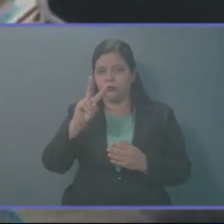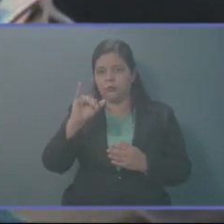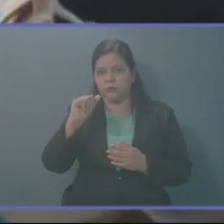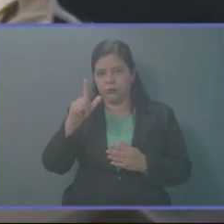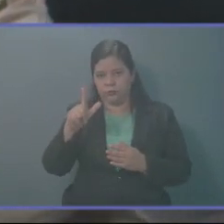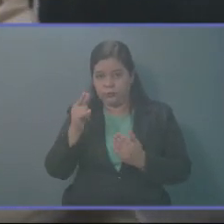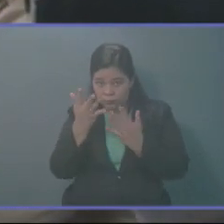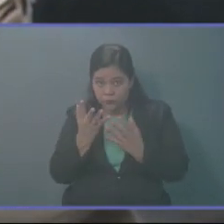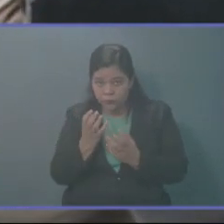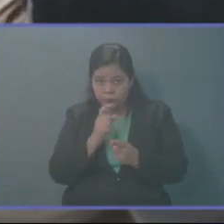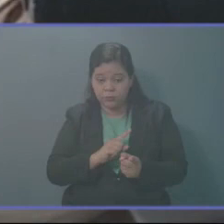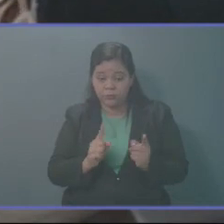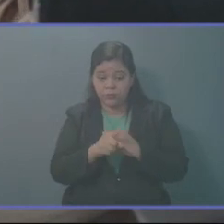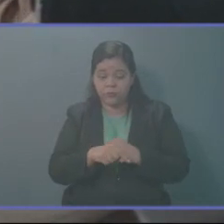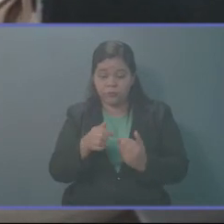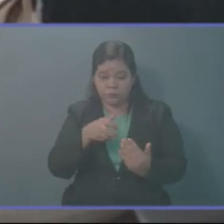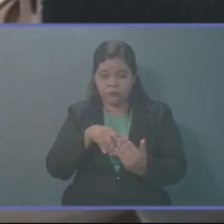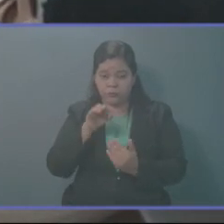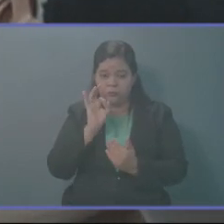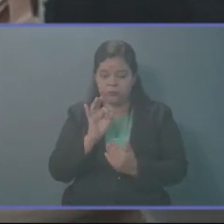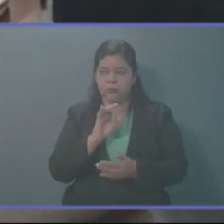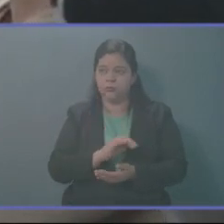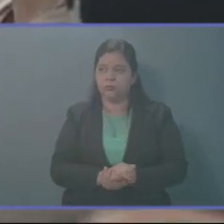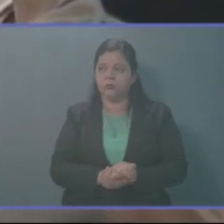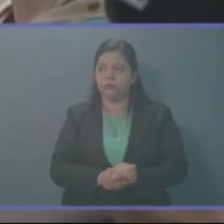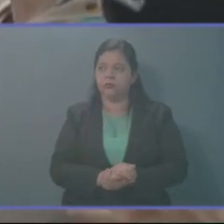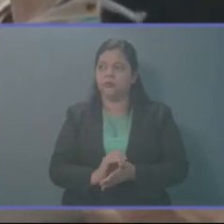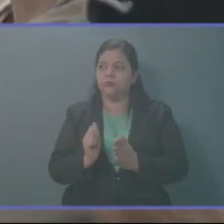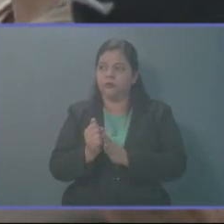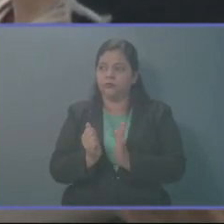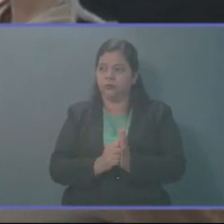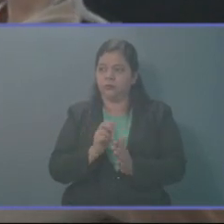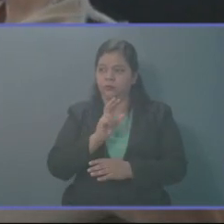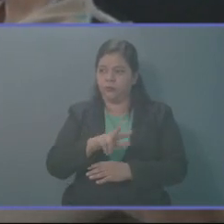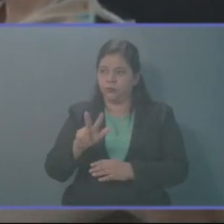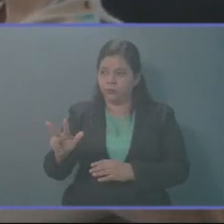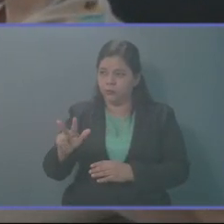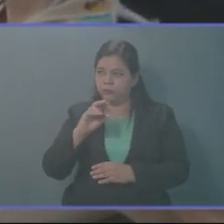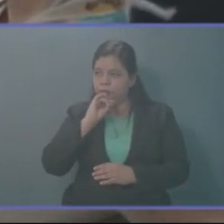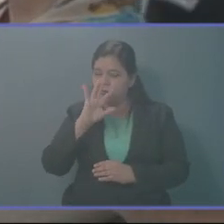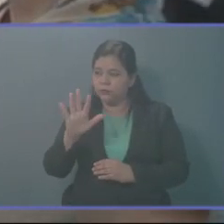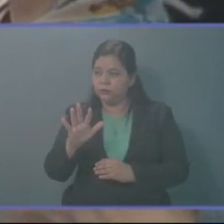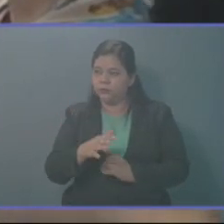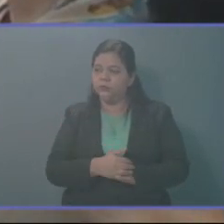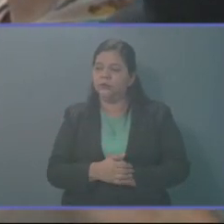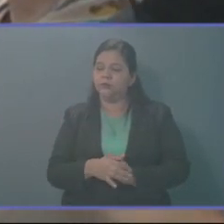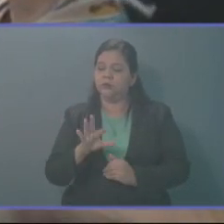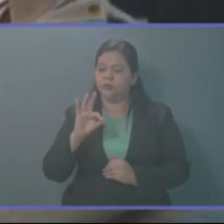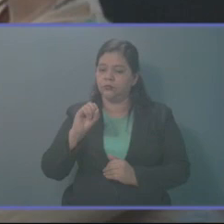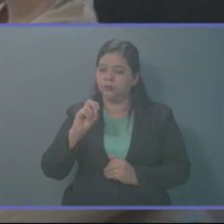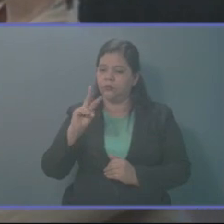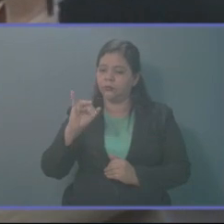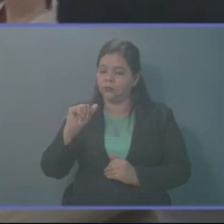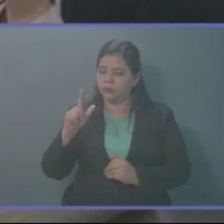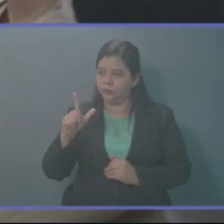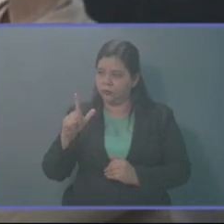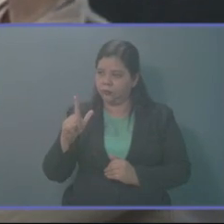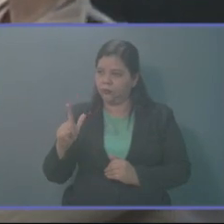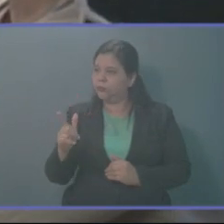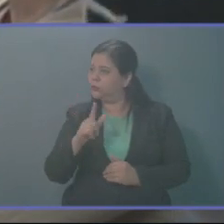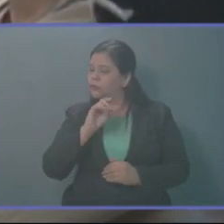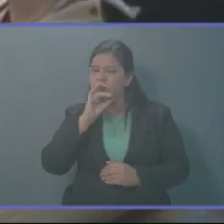pretende modificar con este expediente. El artículo 33 establece que el Fovial no